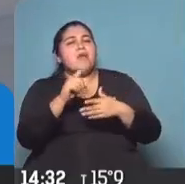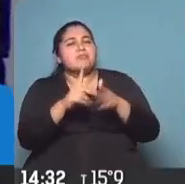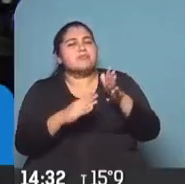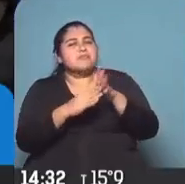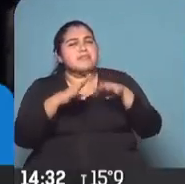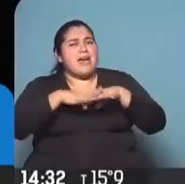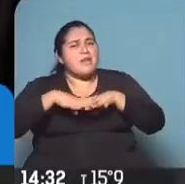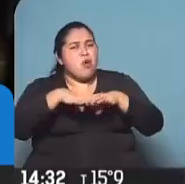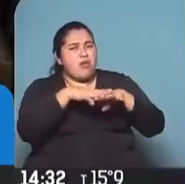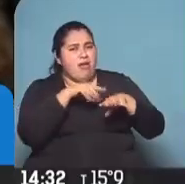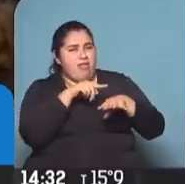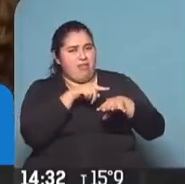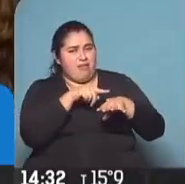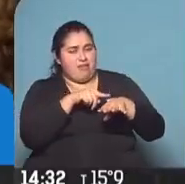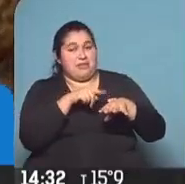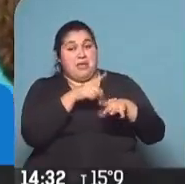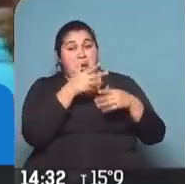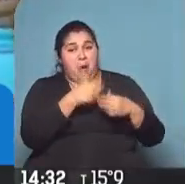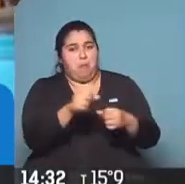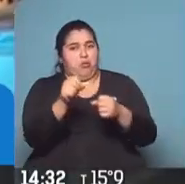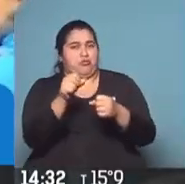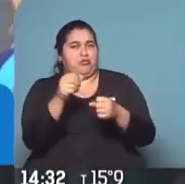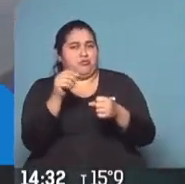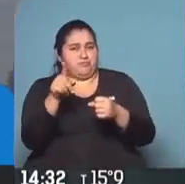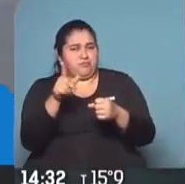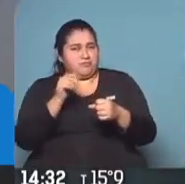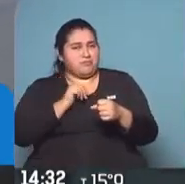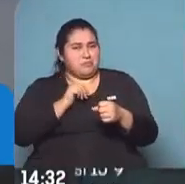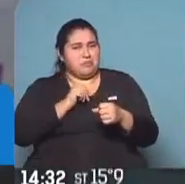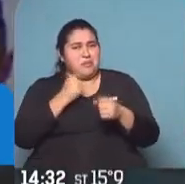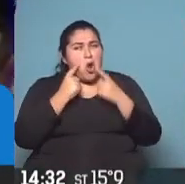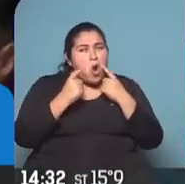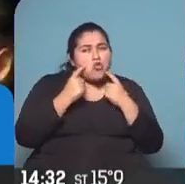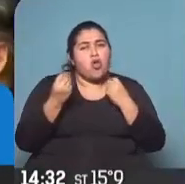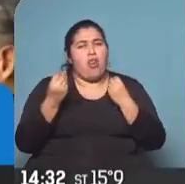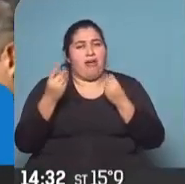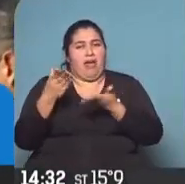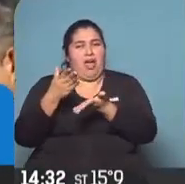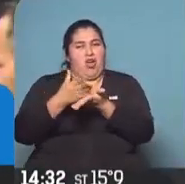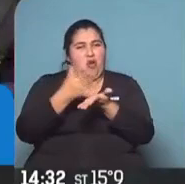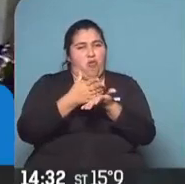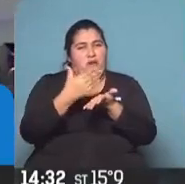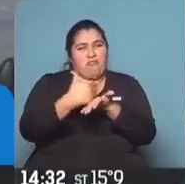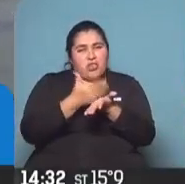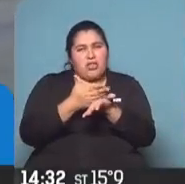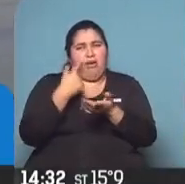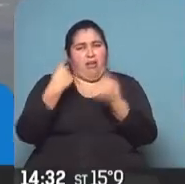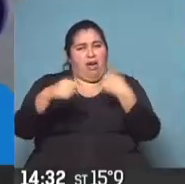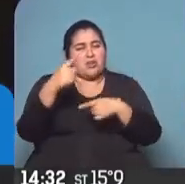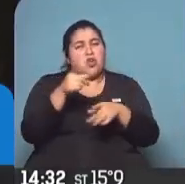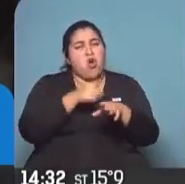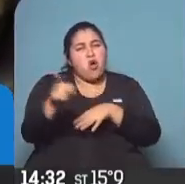lo hace ideal para el abuso a la fuerza en el control y vigilancia de problemas lucha contra el narcotráfico